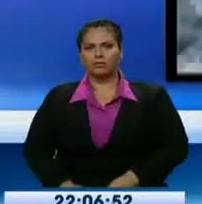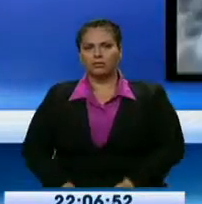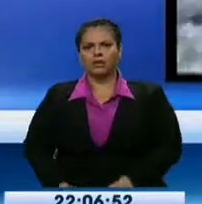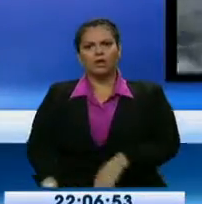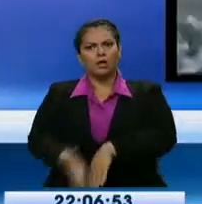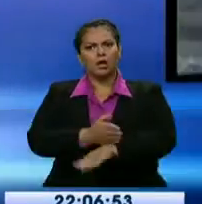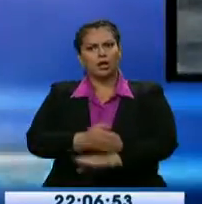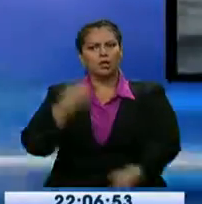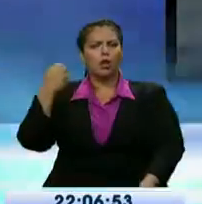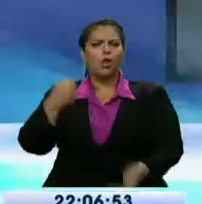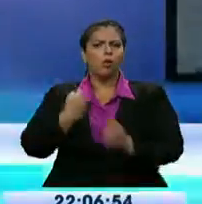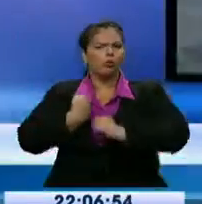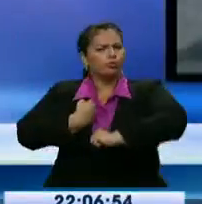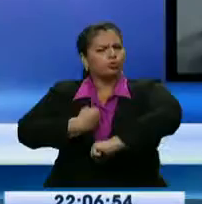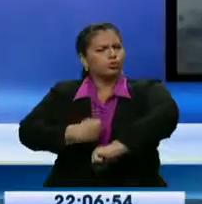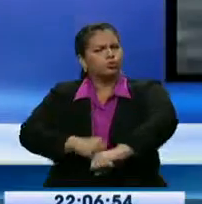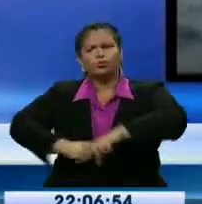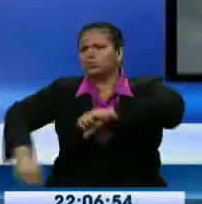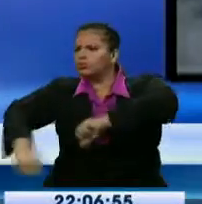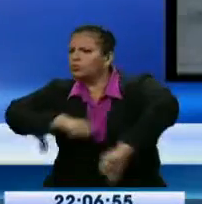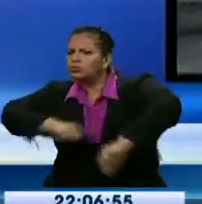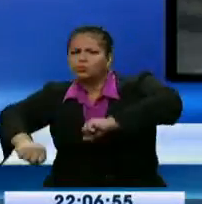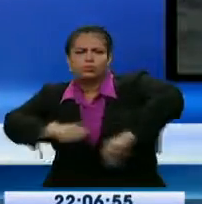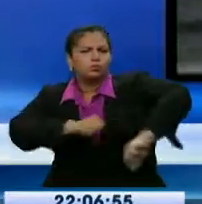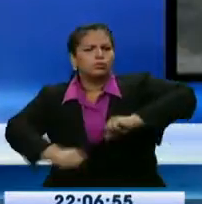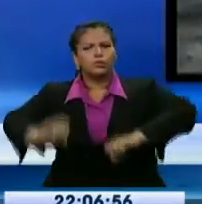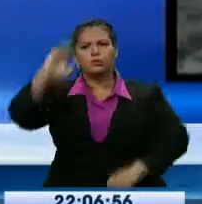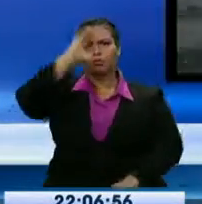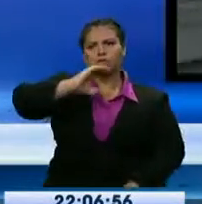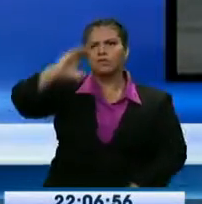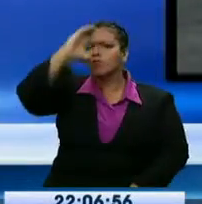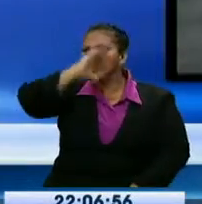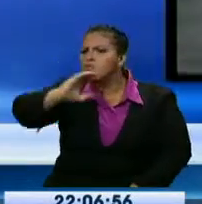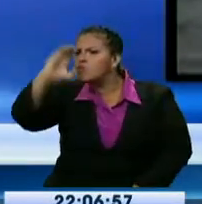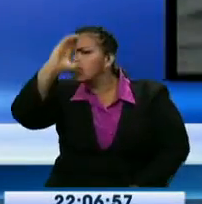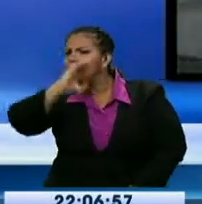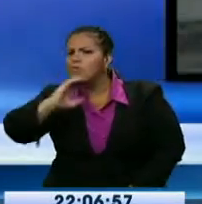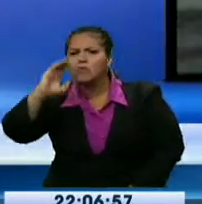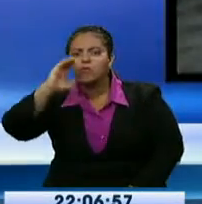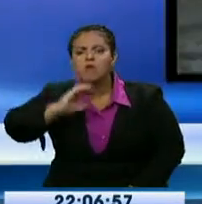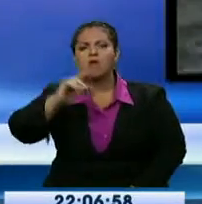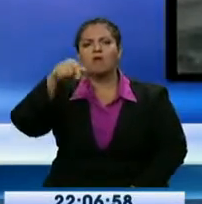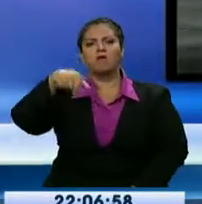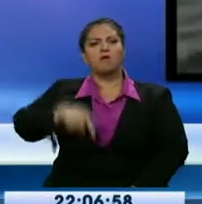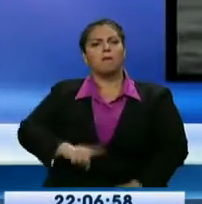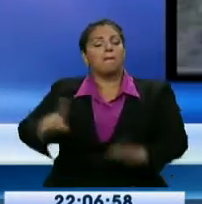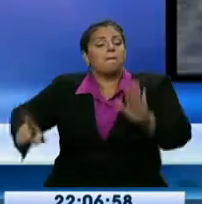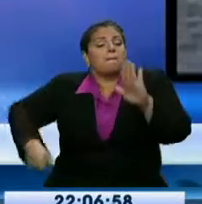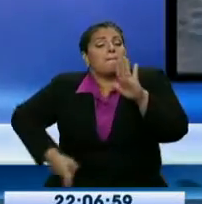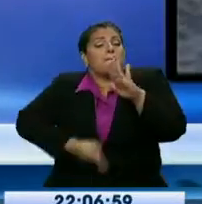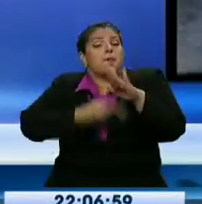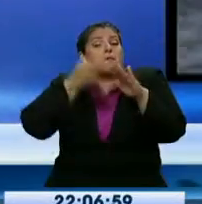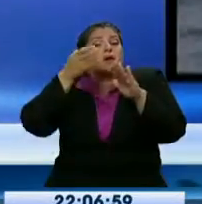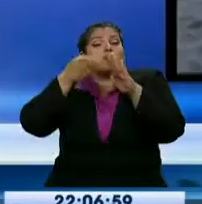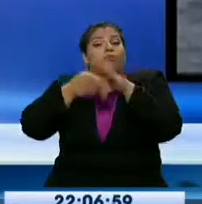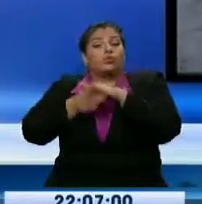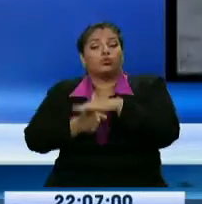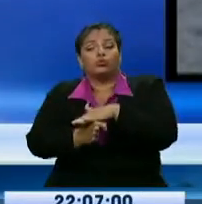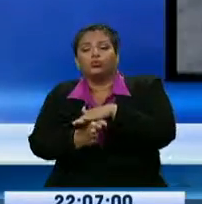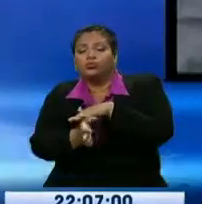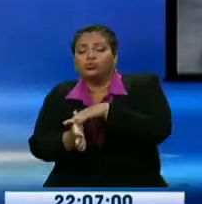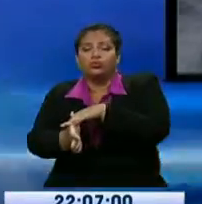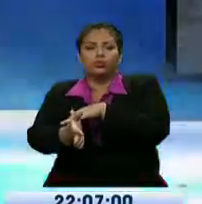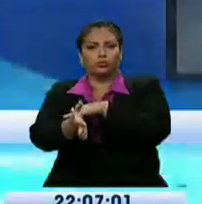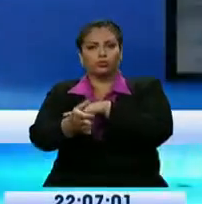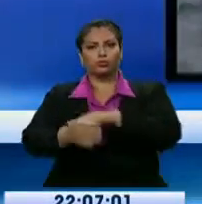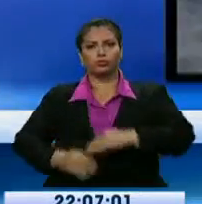esfuerzo bastante grande para capturar, para aprender el primer semisumergible